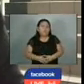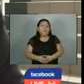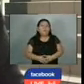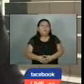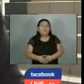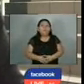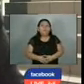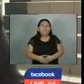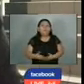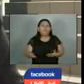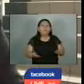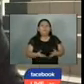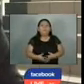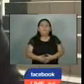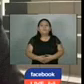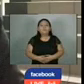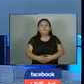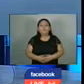ustedes. Adelante.